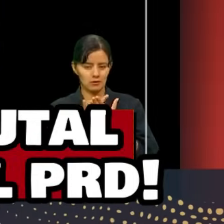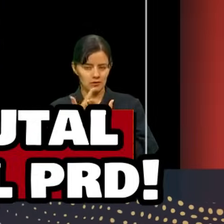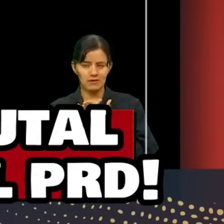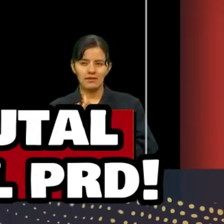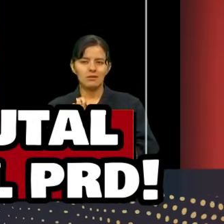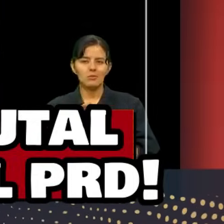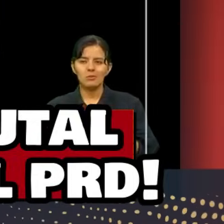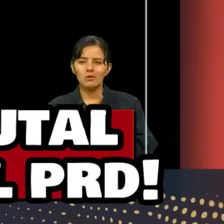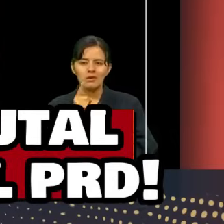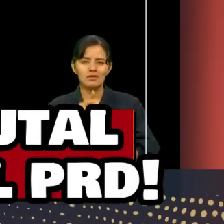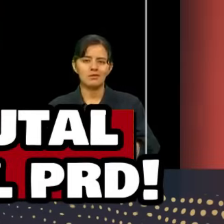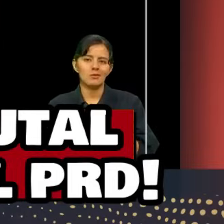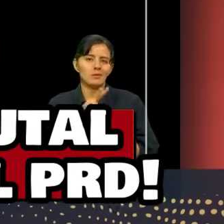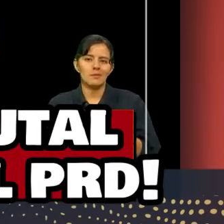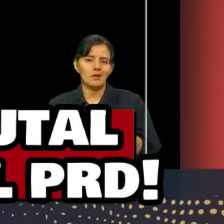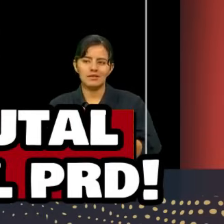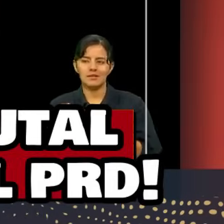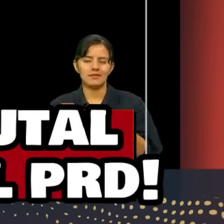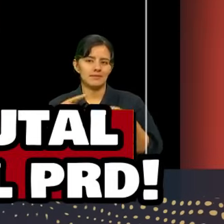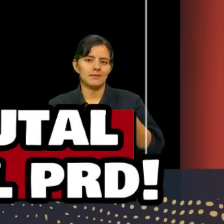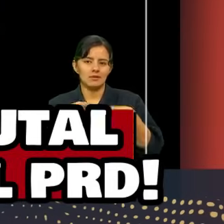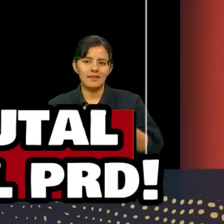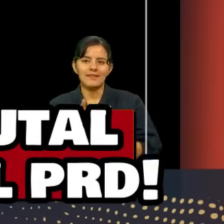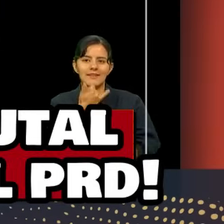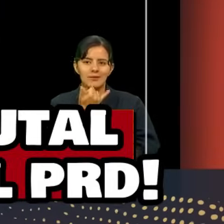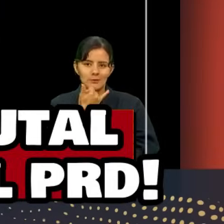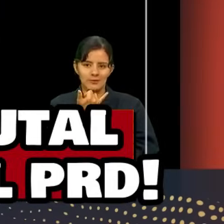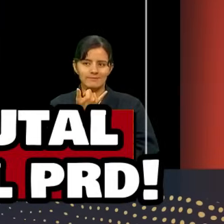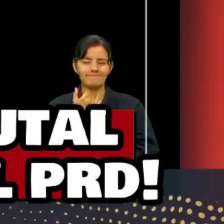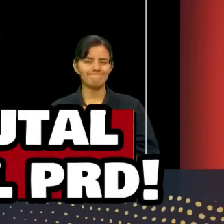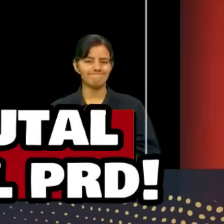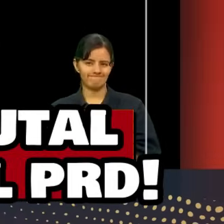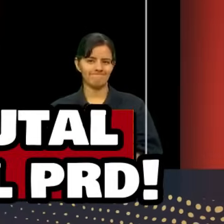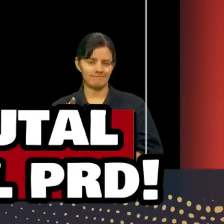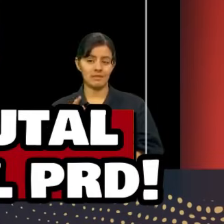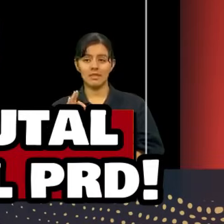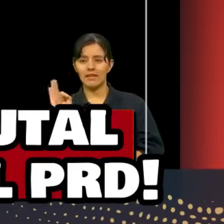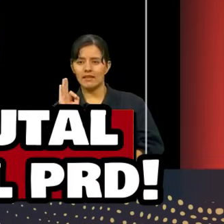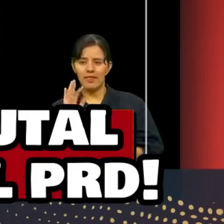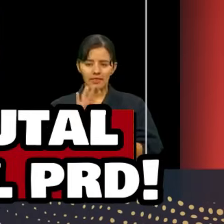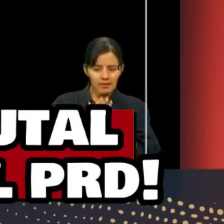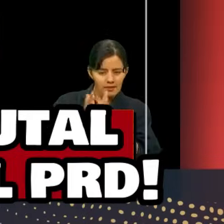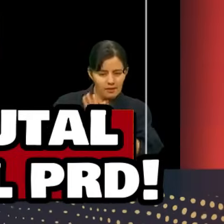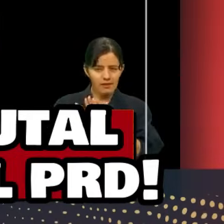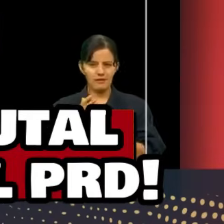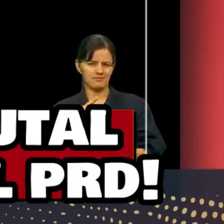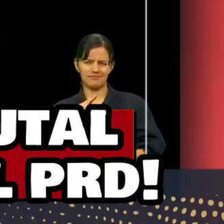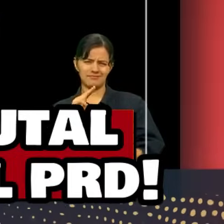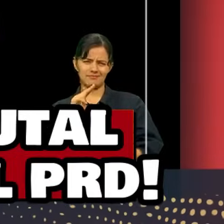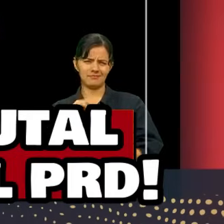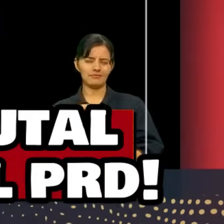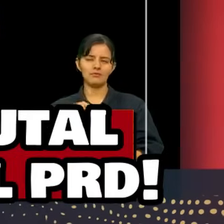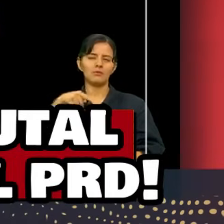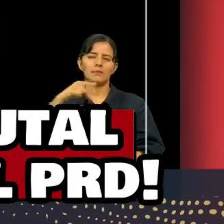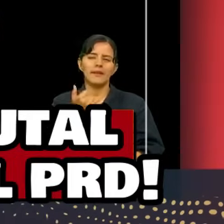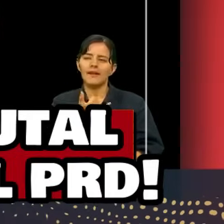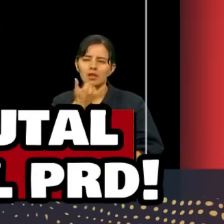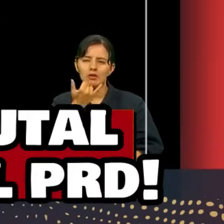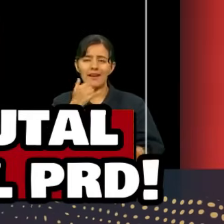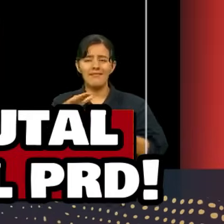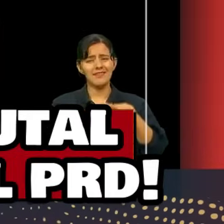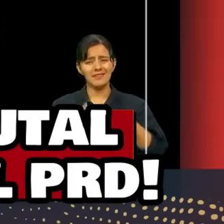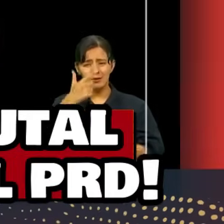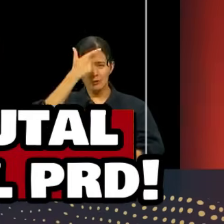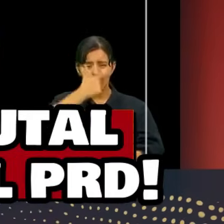errores, que los propios funcionarios, de manera no dirigida, sino simplemente errores aritméticos que a ciertas horas de la